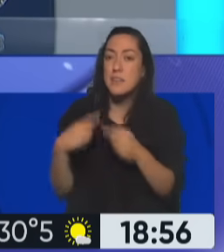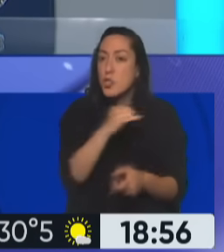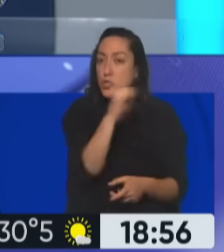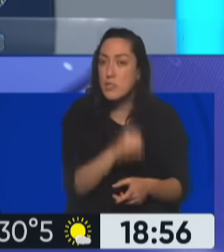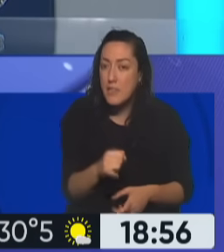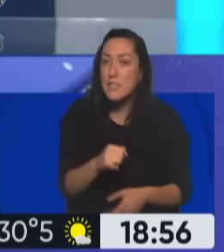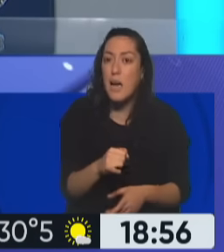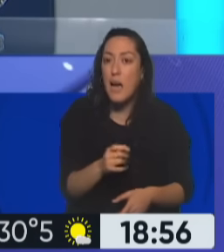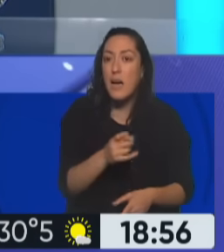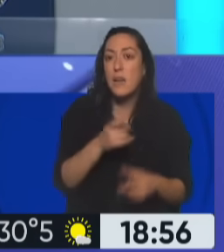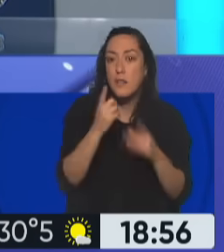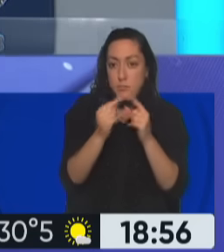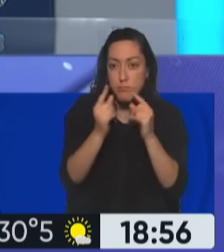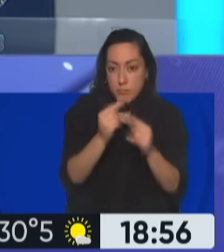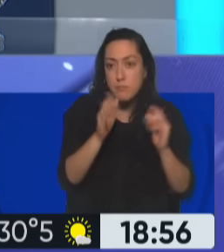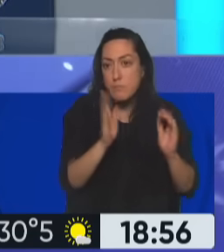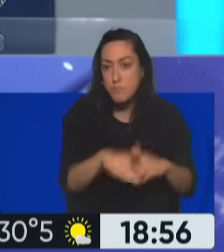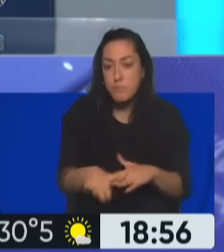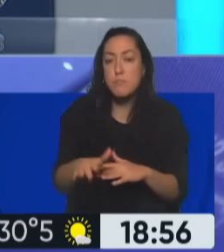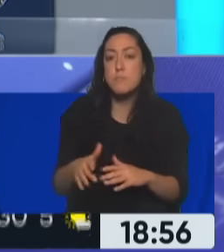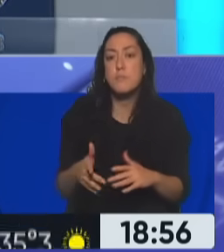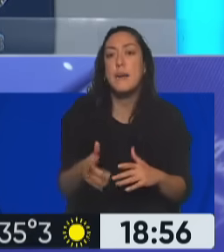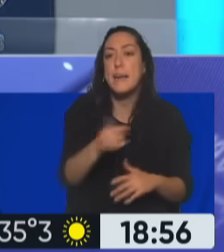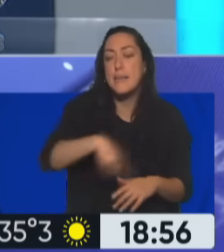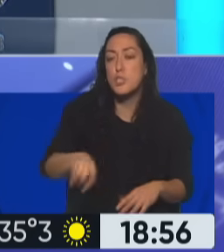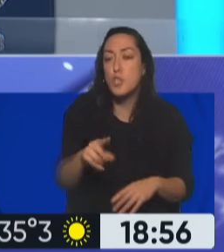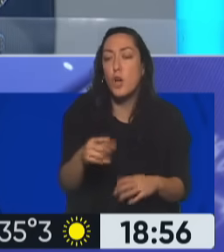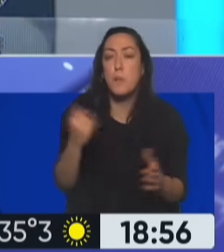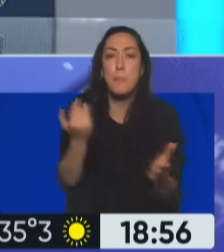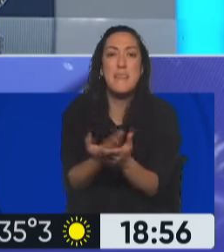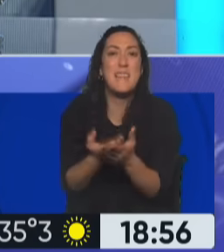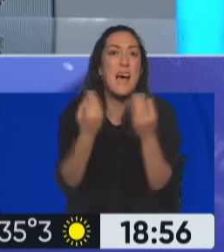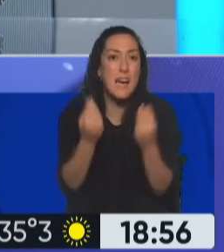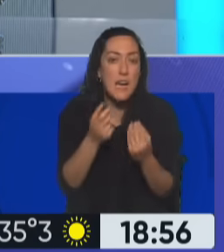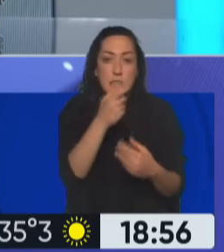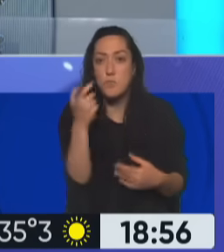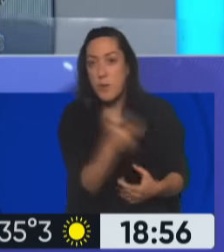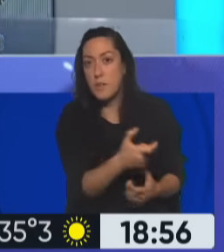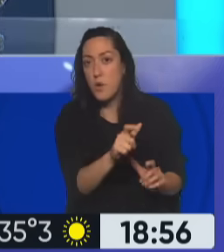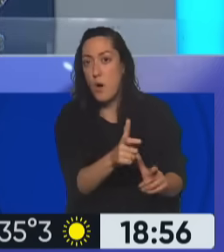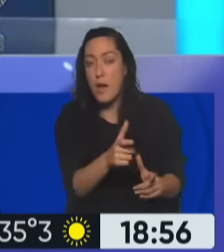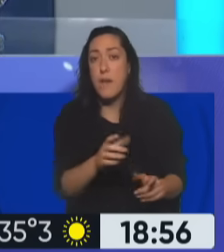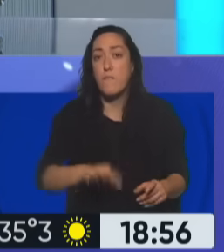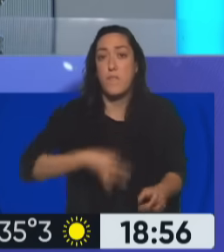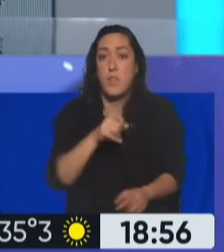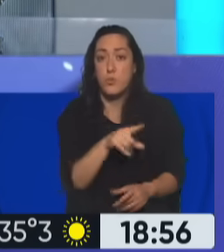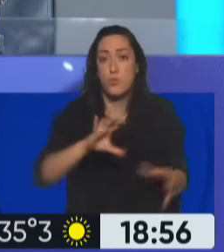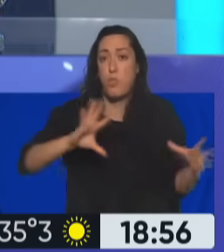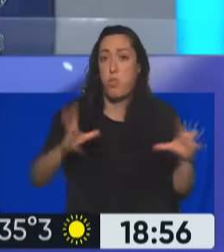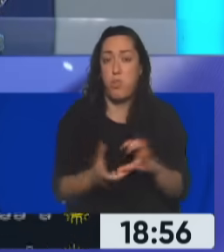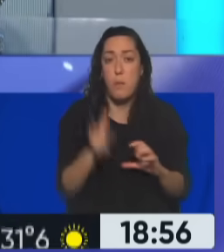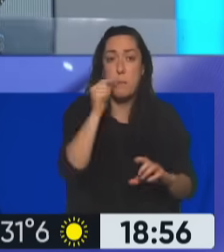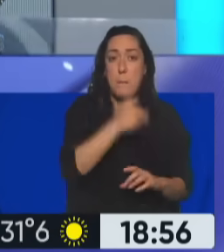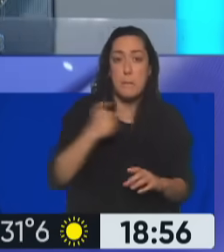jóvenes movilizándose, planteando un poco que no solo no se les ha dado respuesta, sino que han visto que sus vidas han empeorado o que las de sus